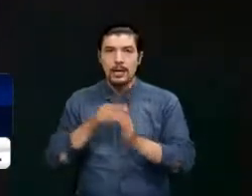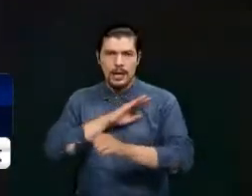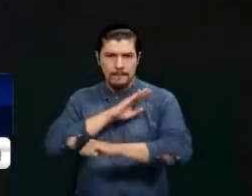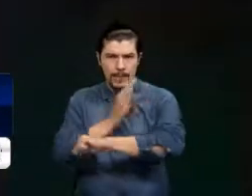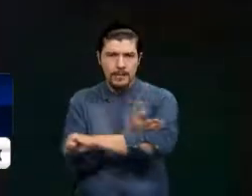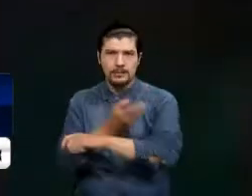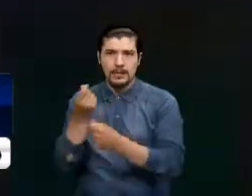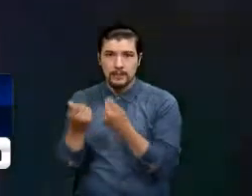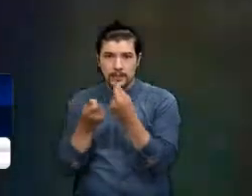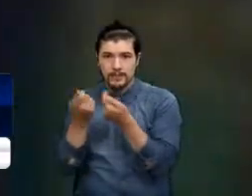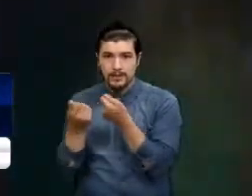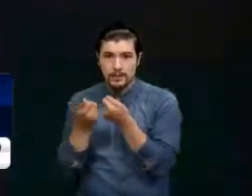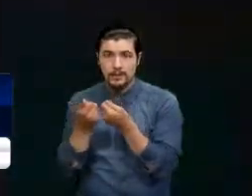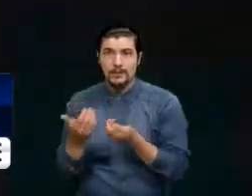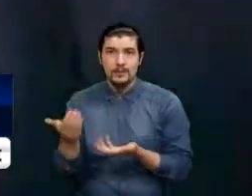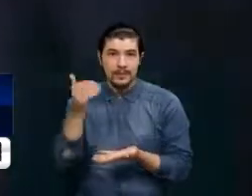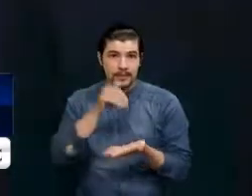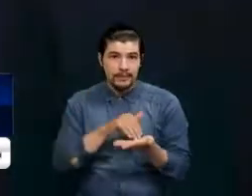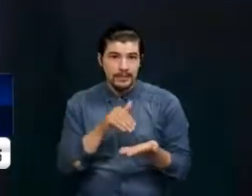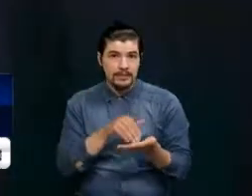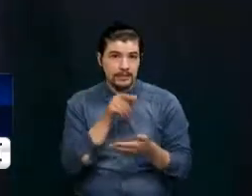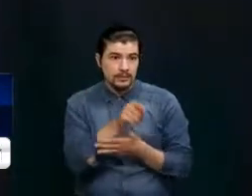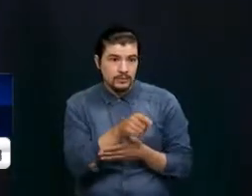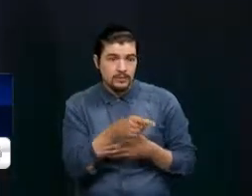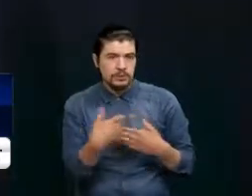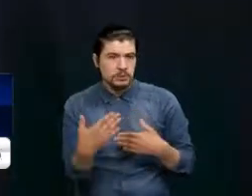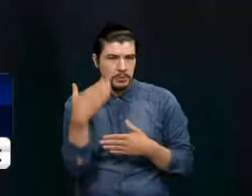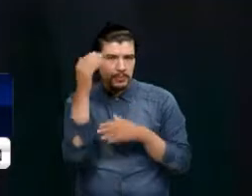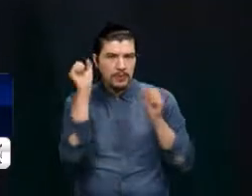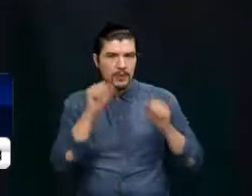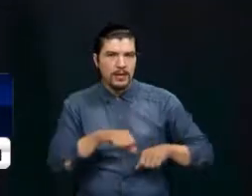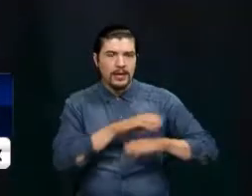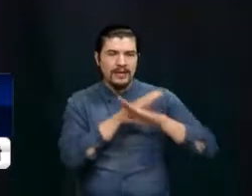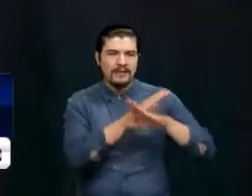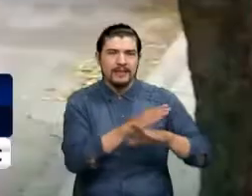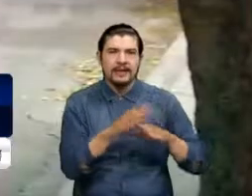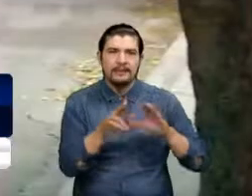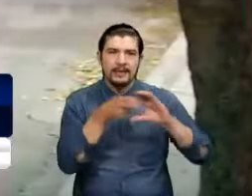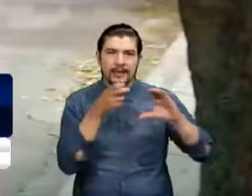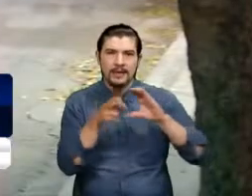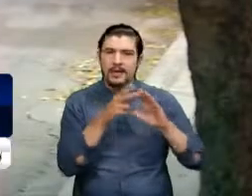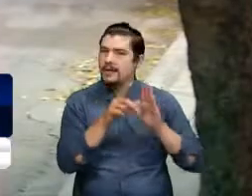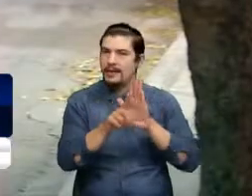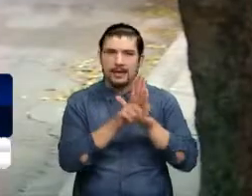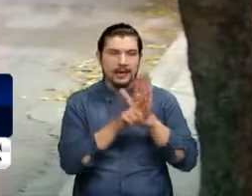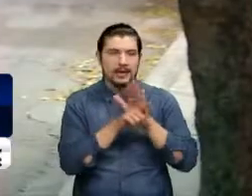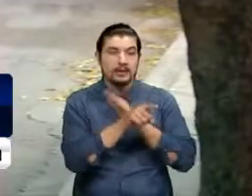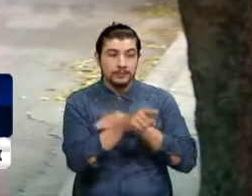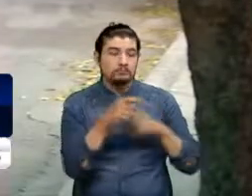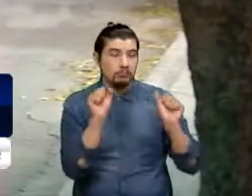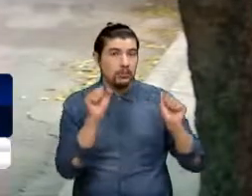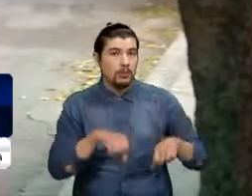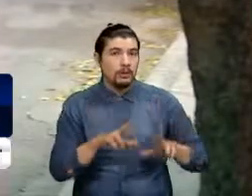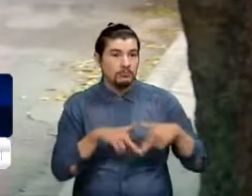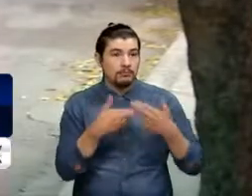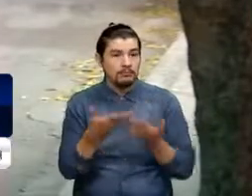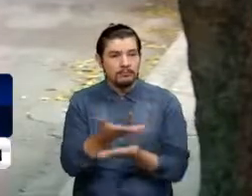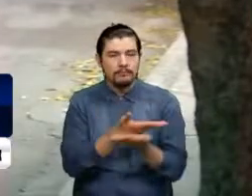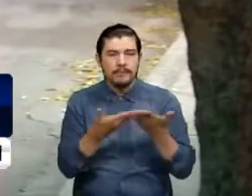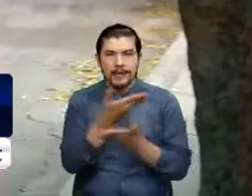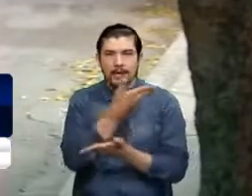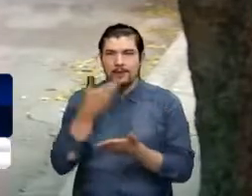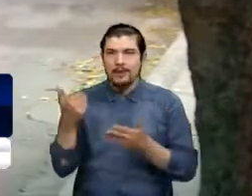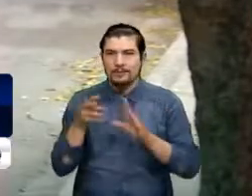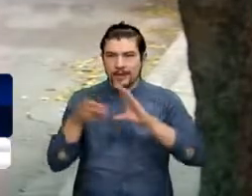económica. Las nuevas medidas han servido para contrarrestar la minería ilegal. Estos conversatorios se están replicando